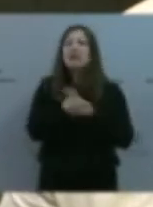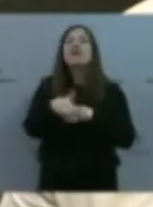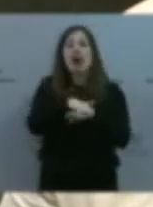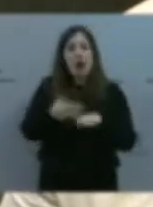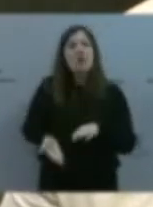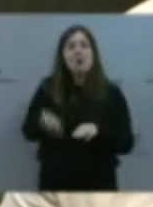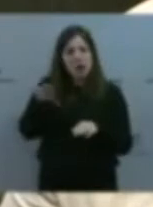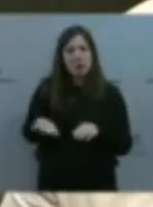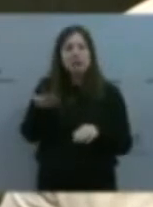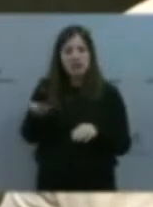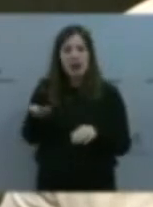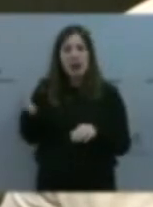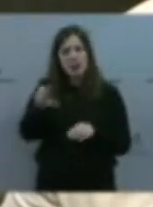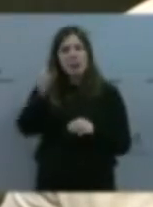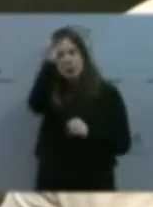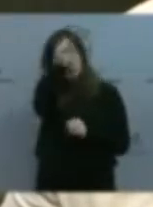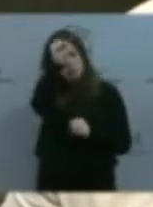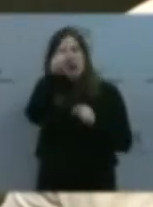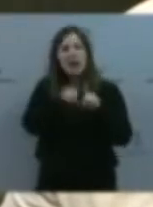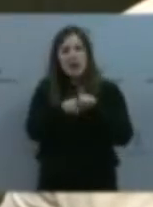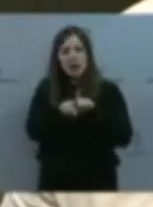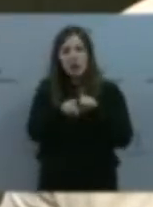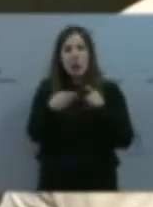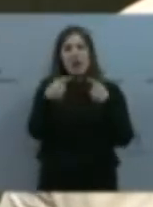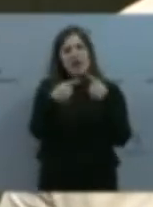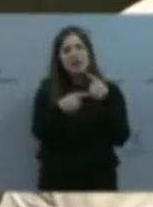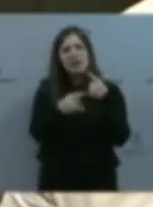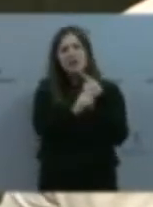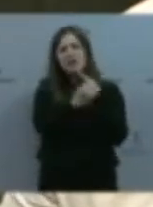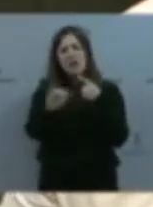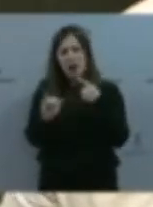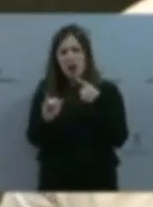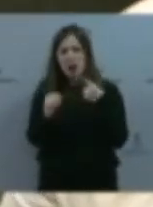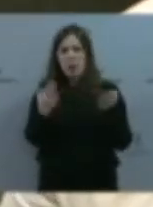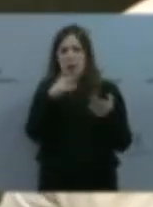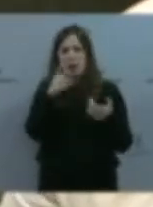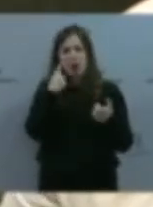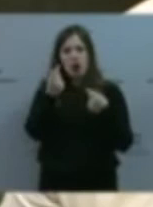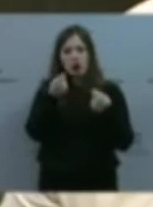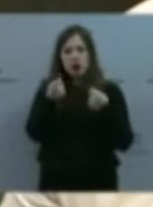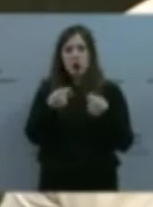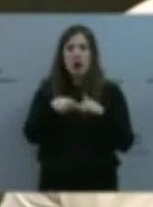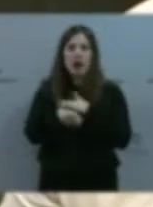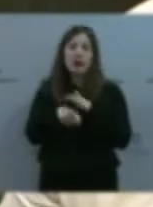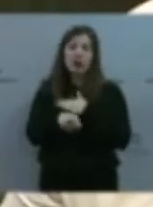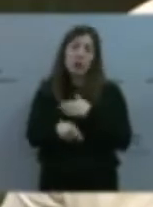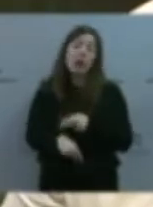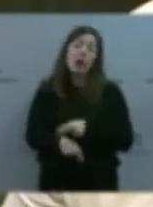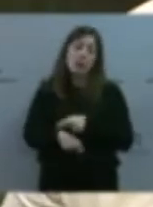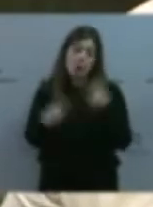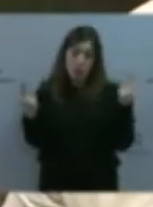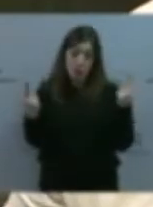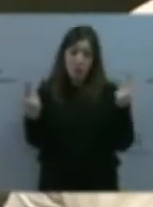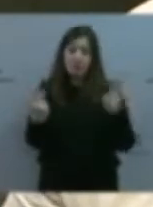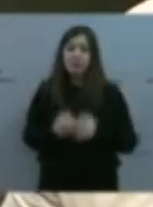déficits en los dispositivos políticos que deberían haber controlado la gestión de lo público. Y no es el menor de los déficits que haya tenido que